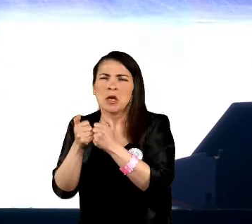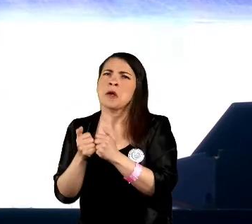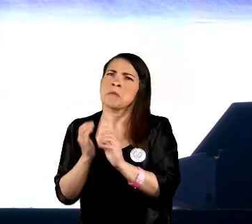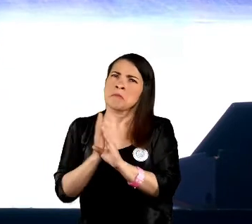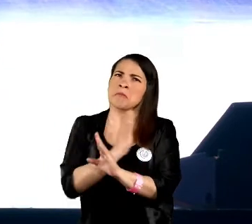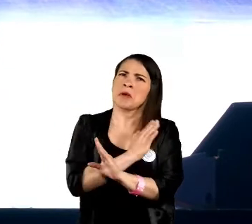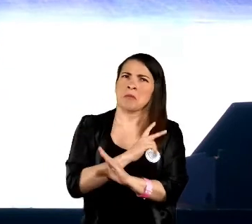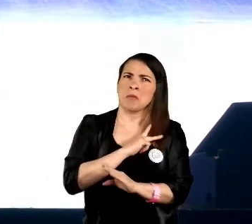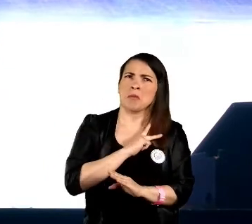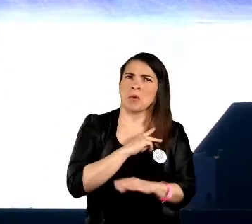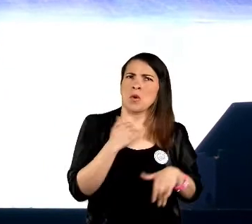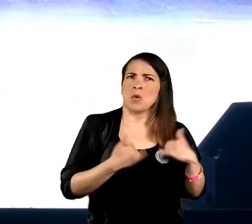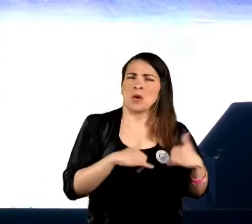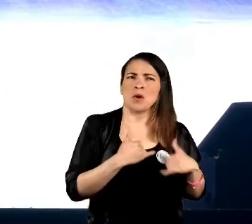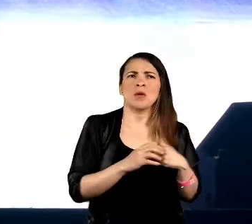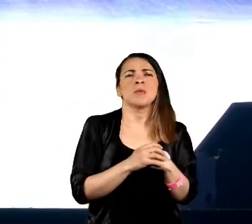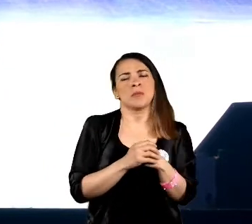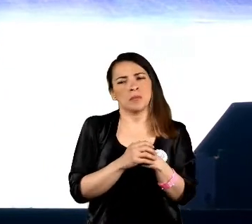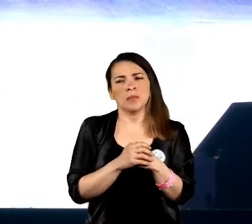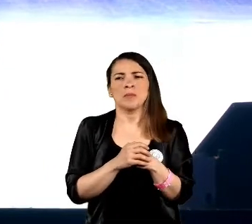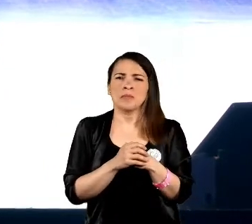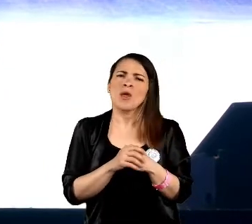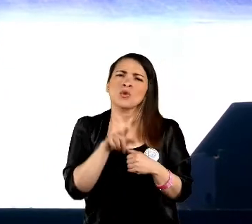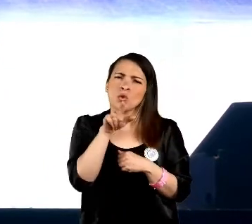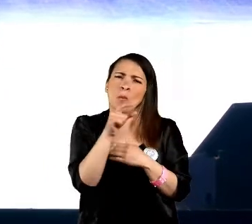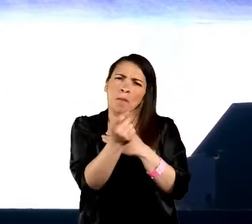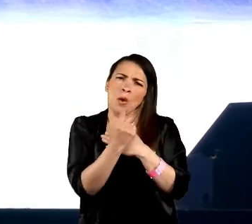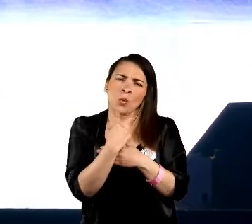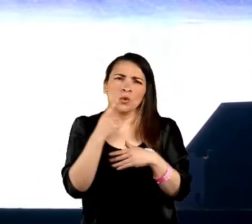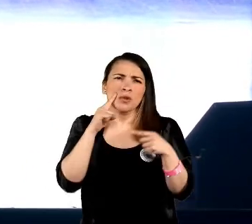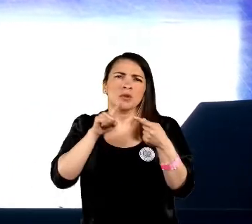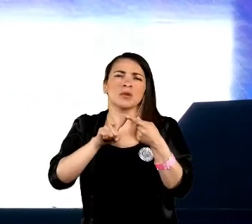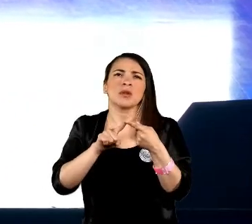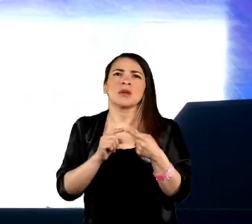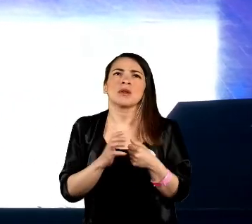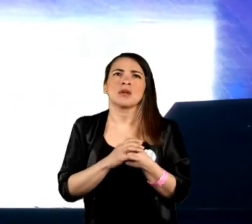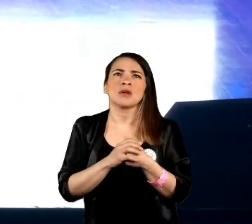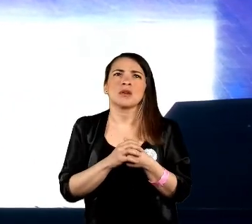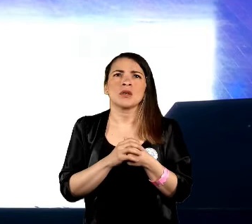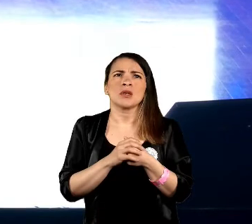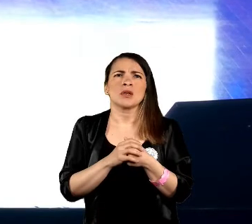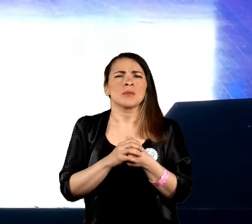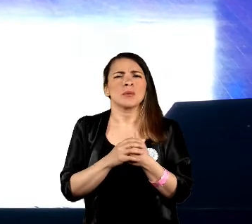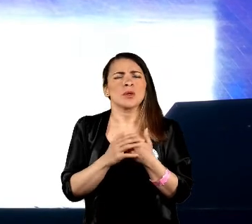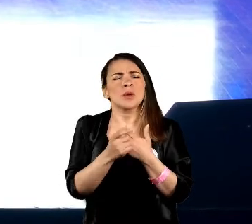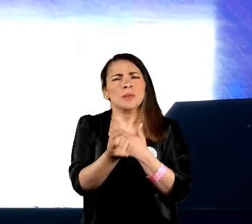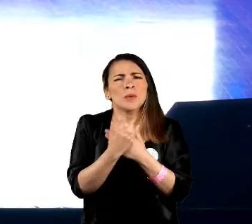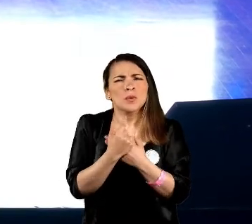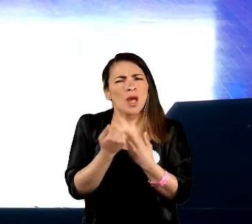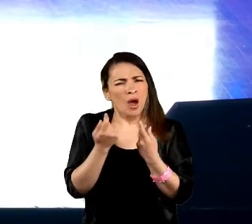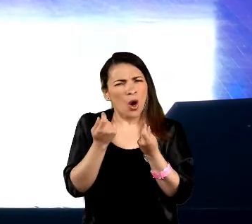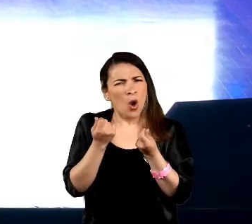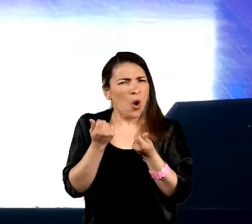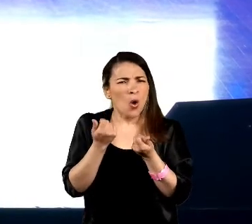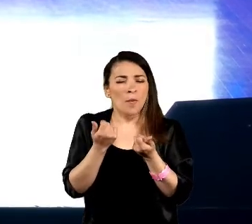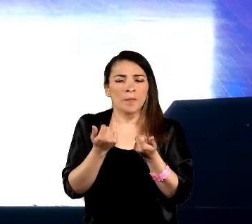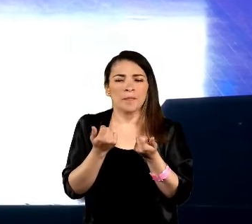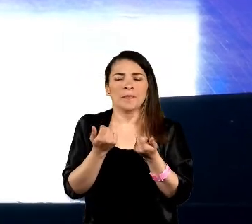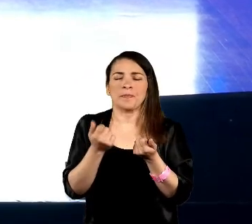está tu pregunta va a referenciada como financia como era la pregunta Hola